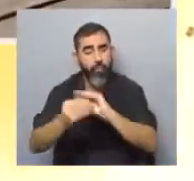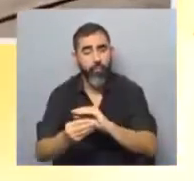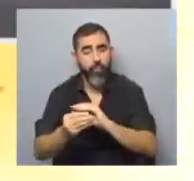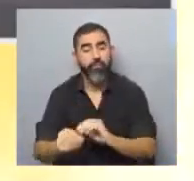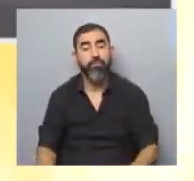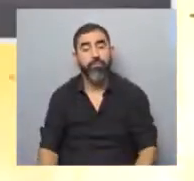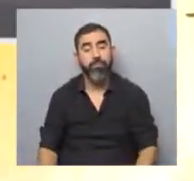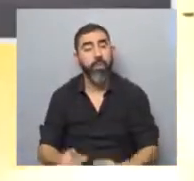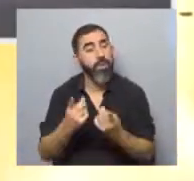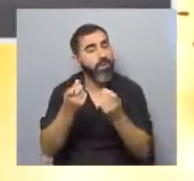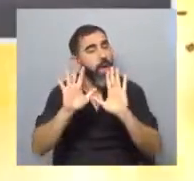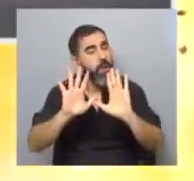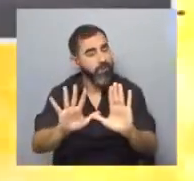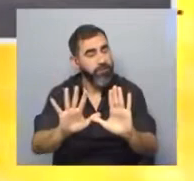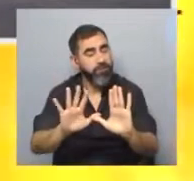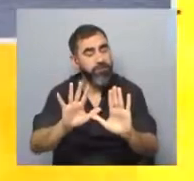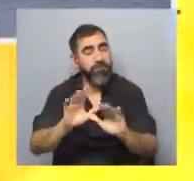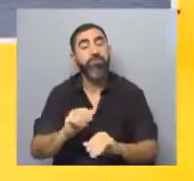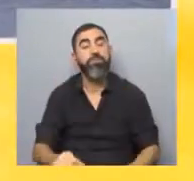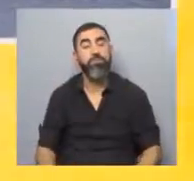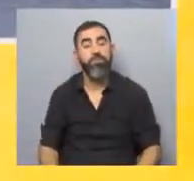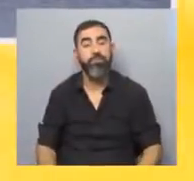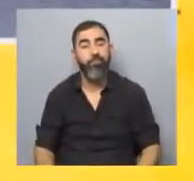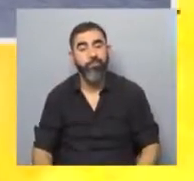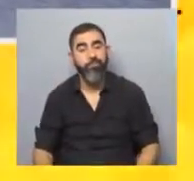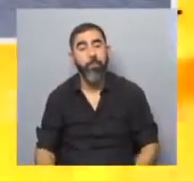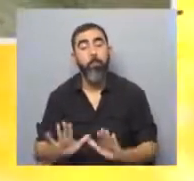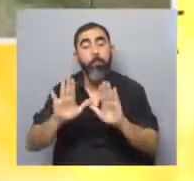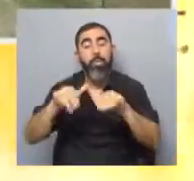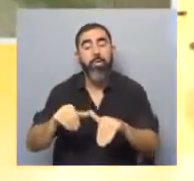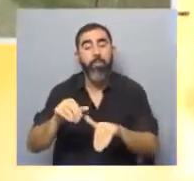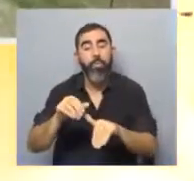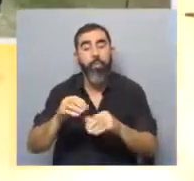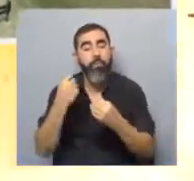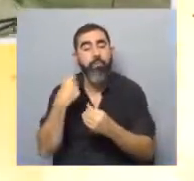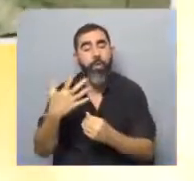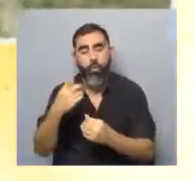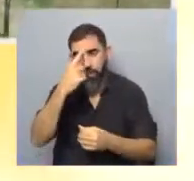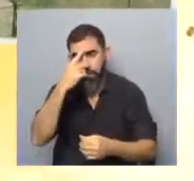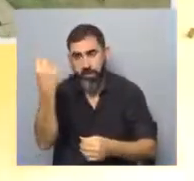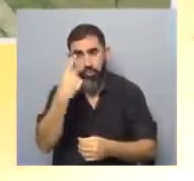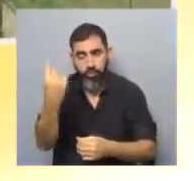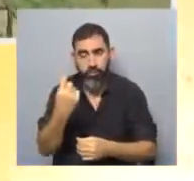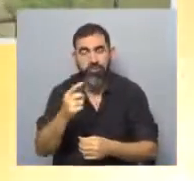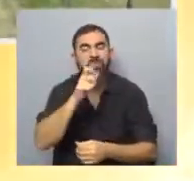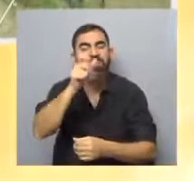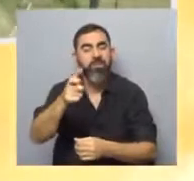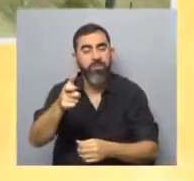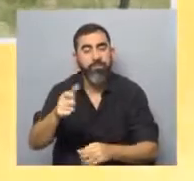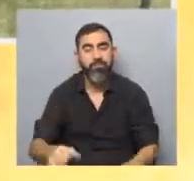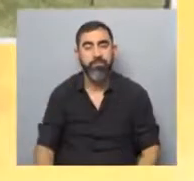y es un requisito de los geoparques tener patrimonio geológico de valor internacional. ¿Qué quiere decir